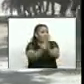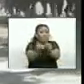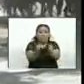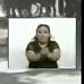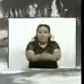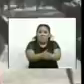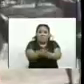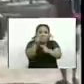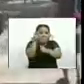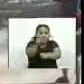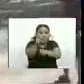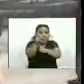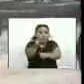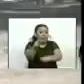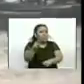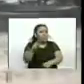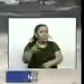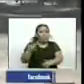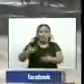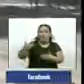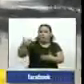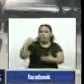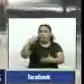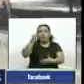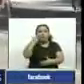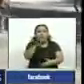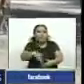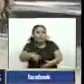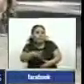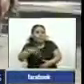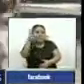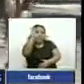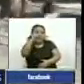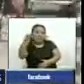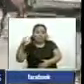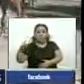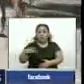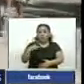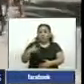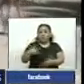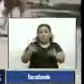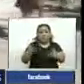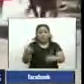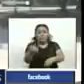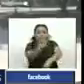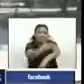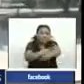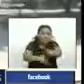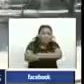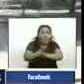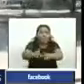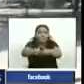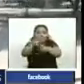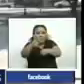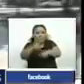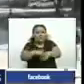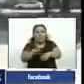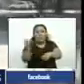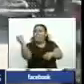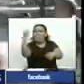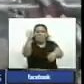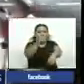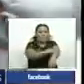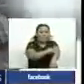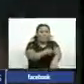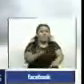sin precedentes que han tenido lugar en este país y que han dejado miles de personas heridas por disparos de pistolas de perdigones